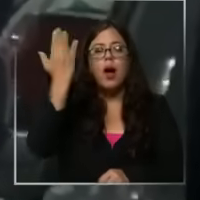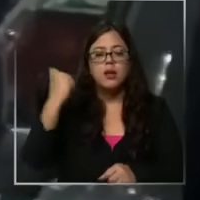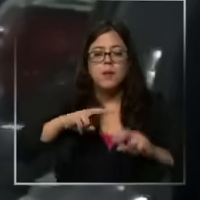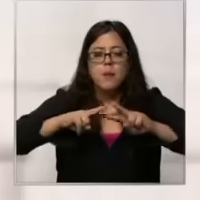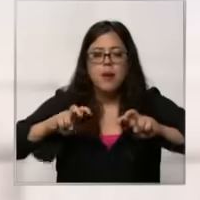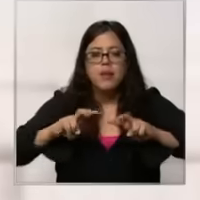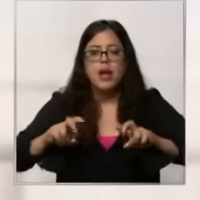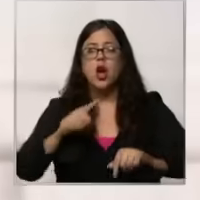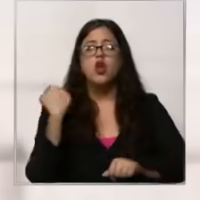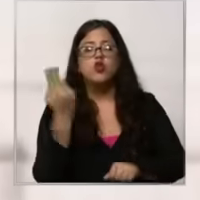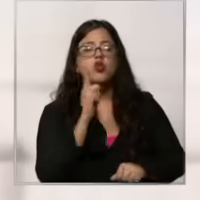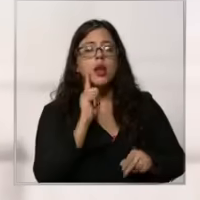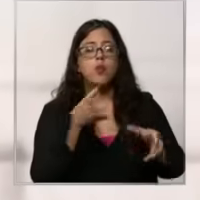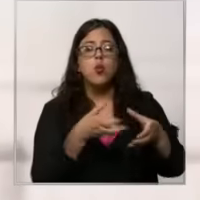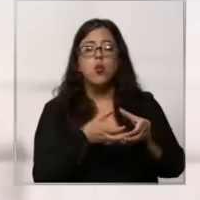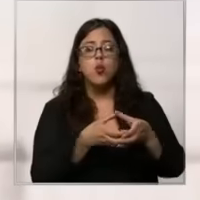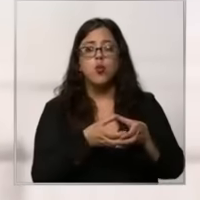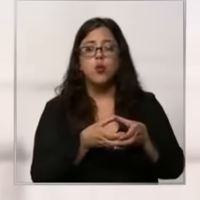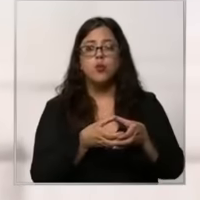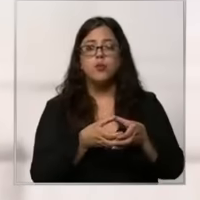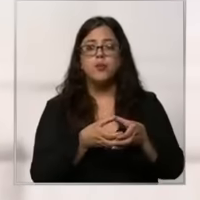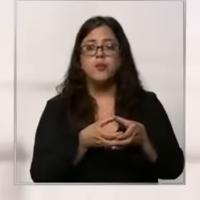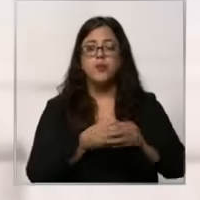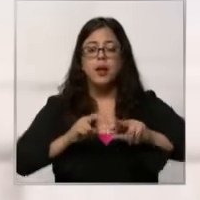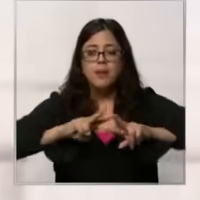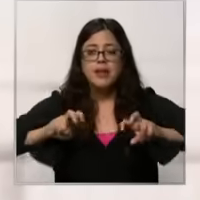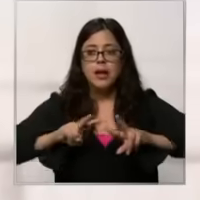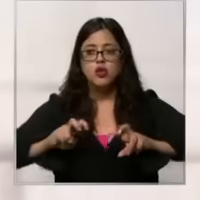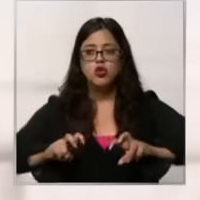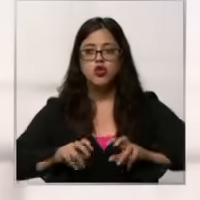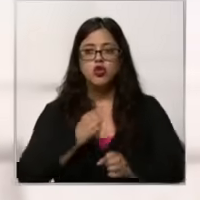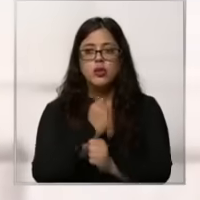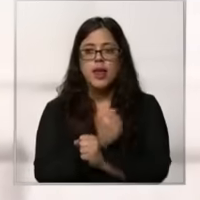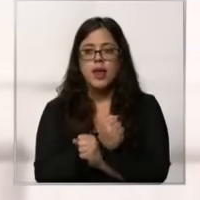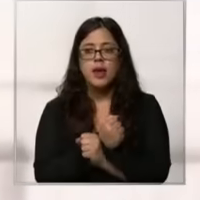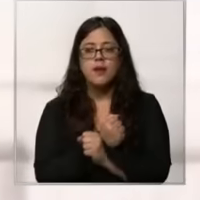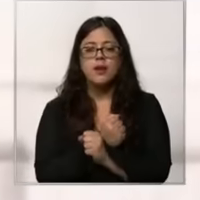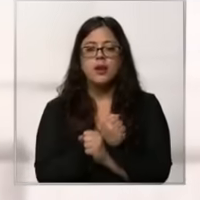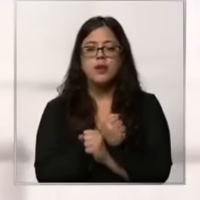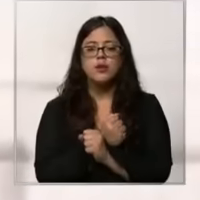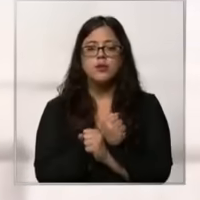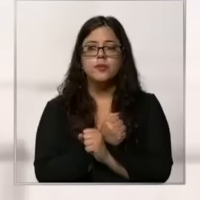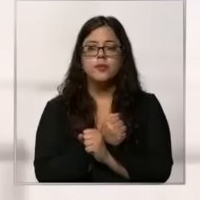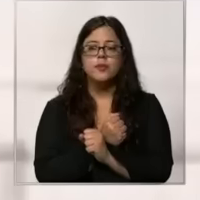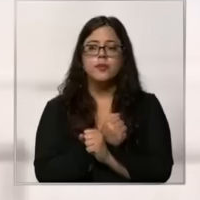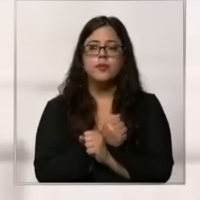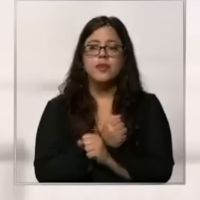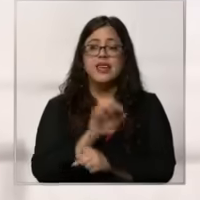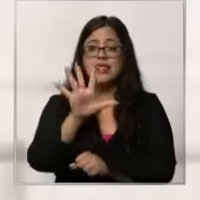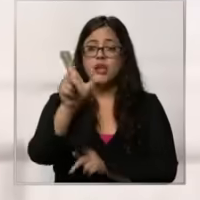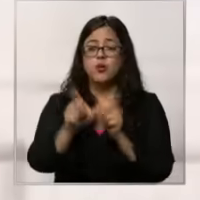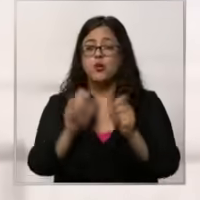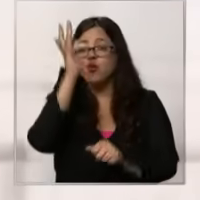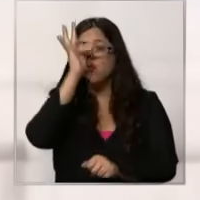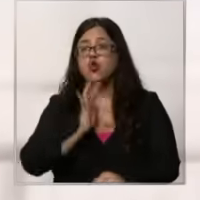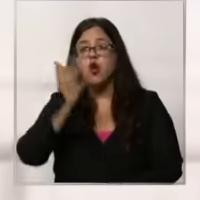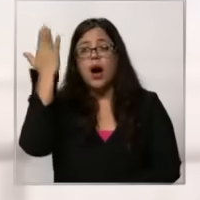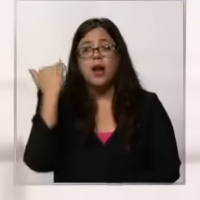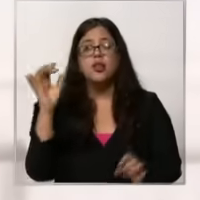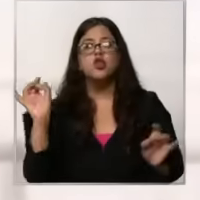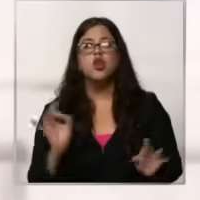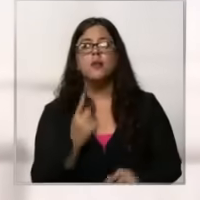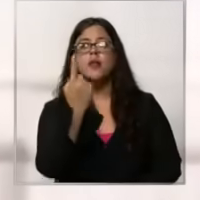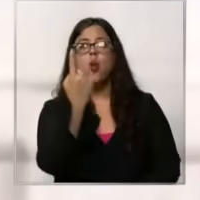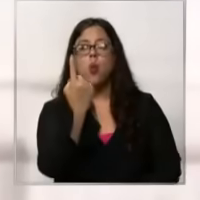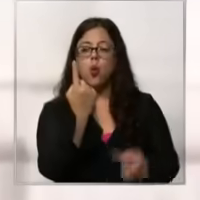investigar. Nosotros teníamos un grupo de investigación por parte de carabineros y de los 5 funcionarios que existían nos queda